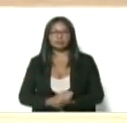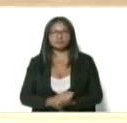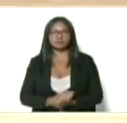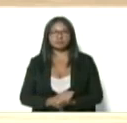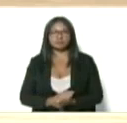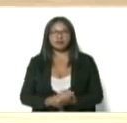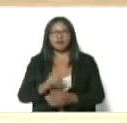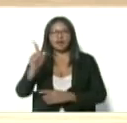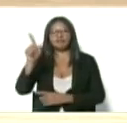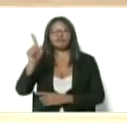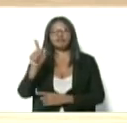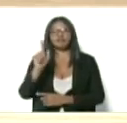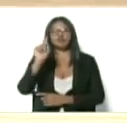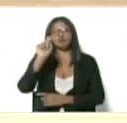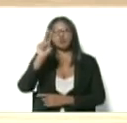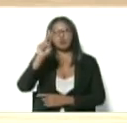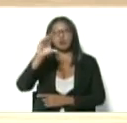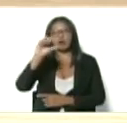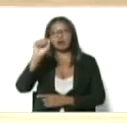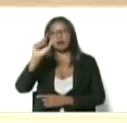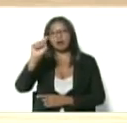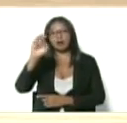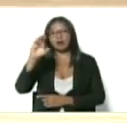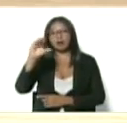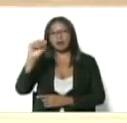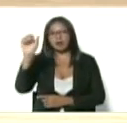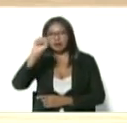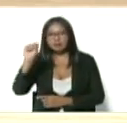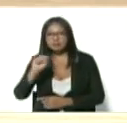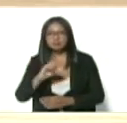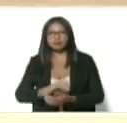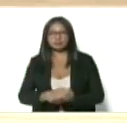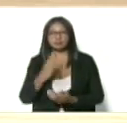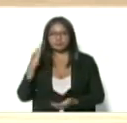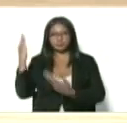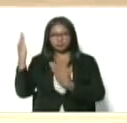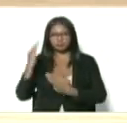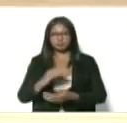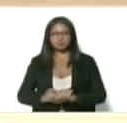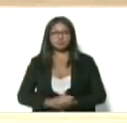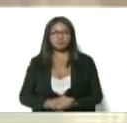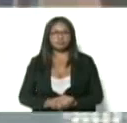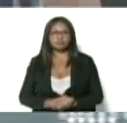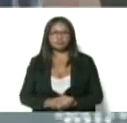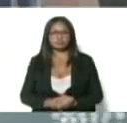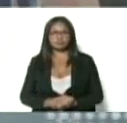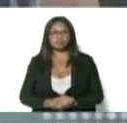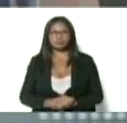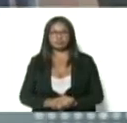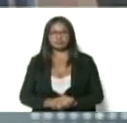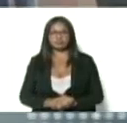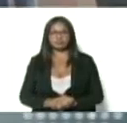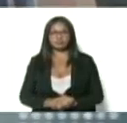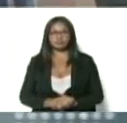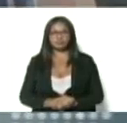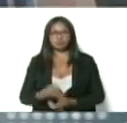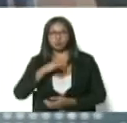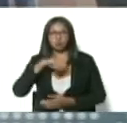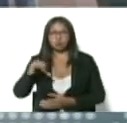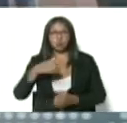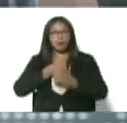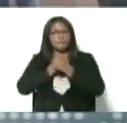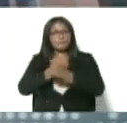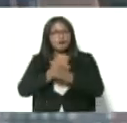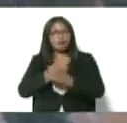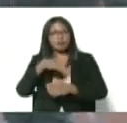tucacas adelante gobernador víctor claro desde nuestro querido estado falcón